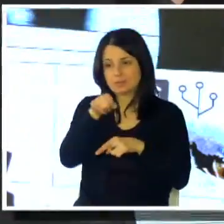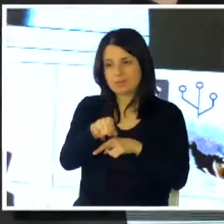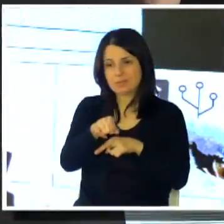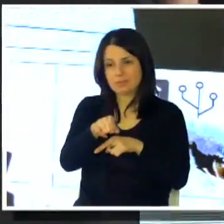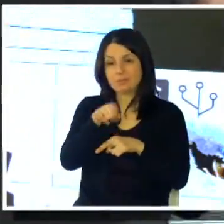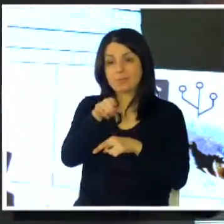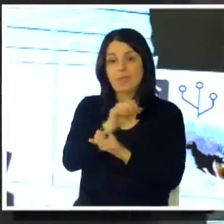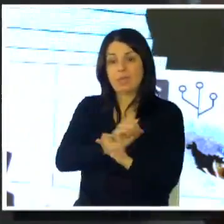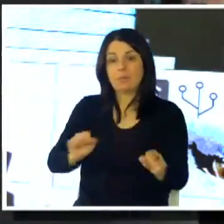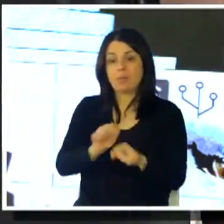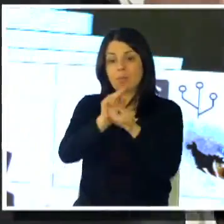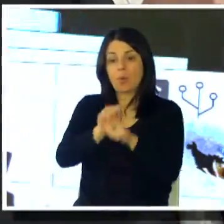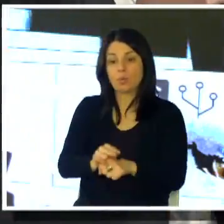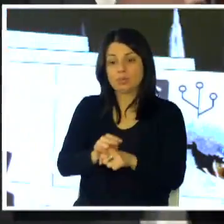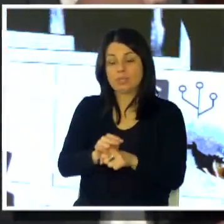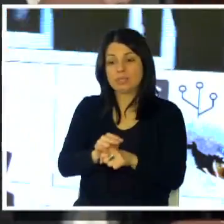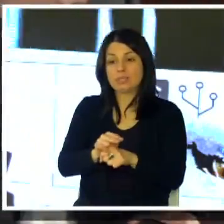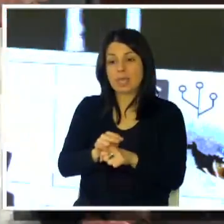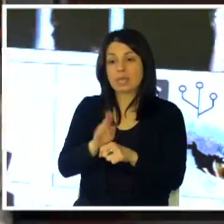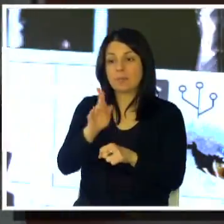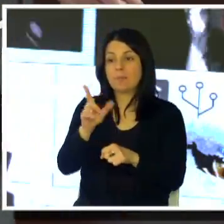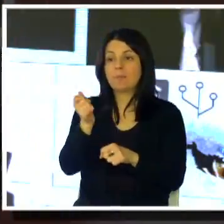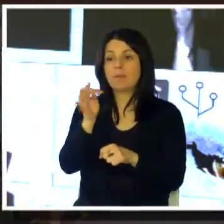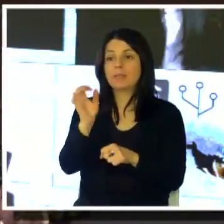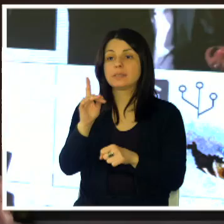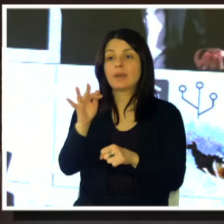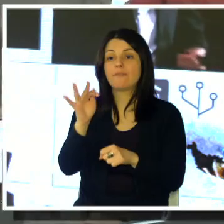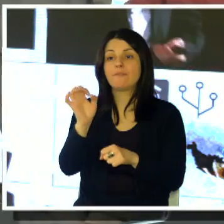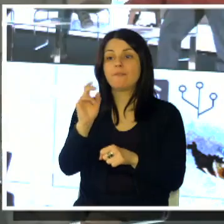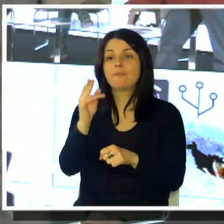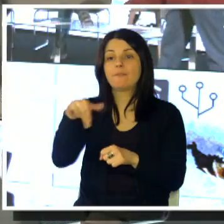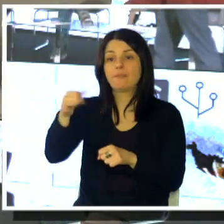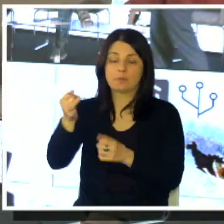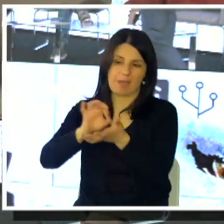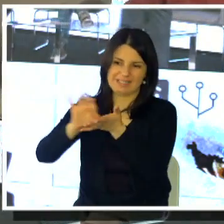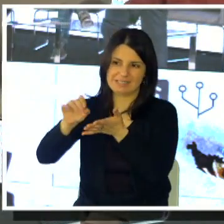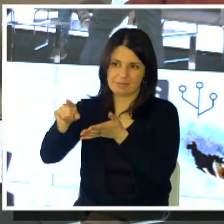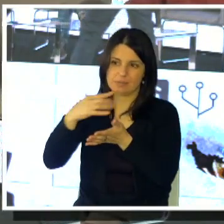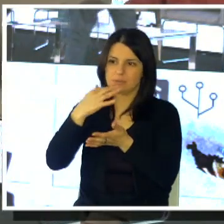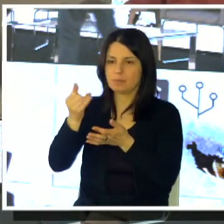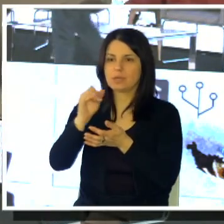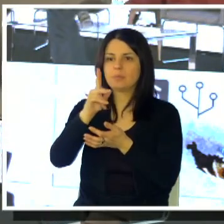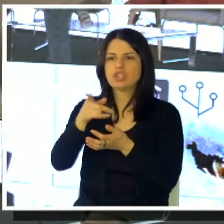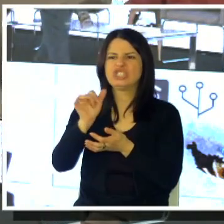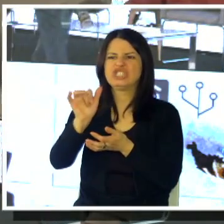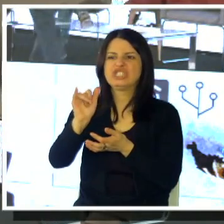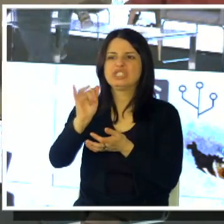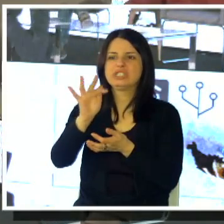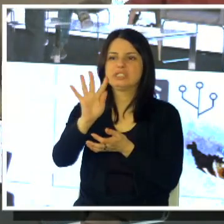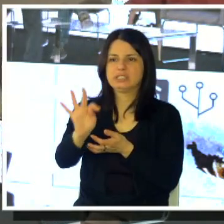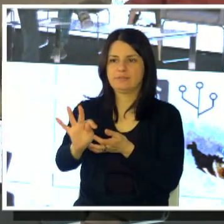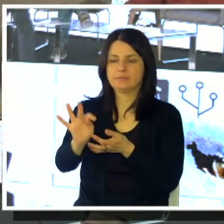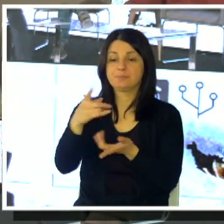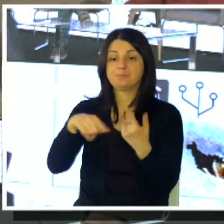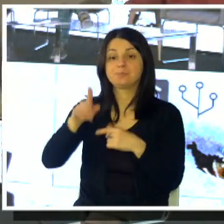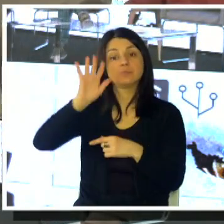donde podemos utilizar las plataformas como servicios, los PaaS, como por ejemplo OpenShift. Entonces,